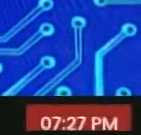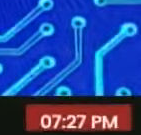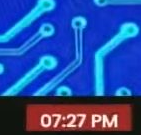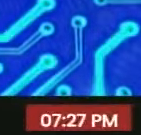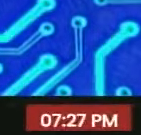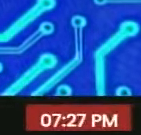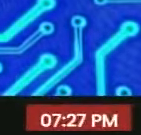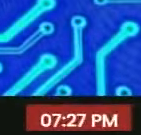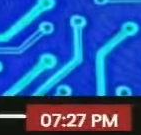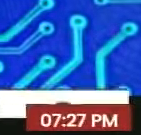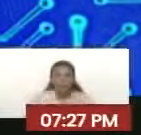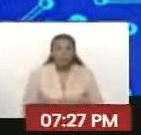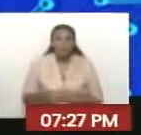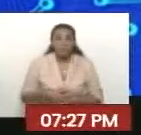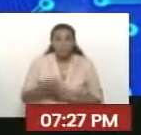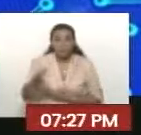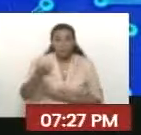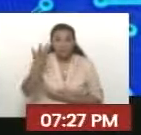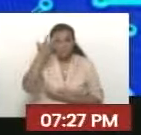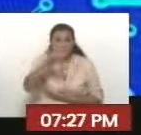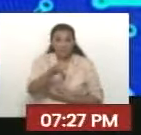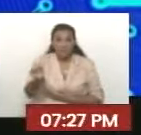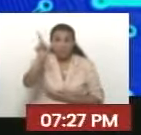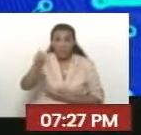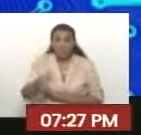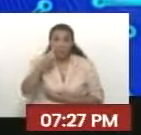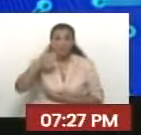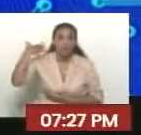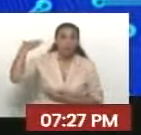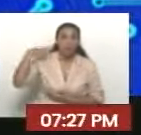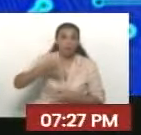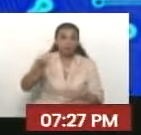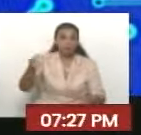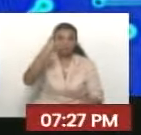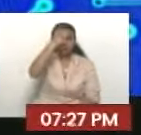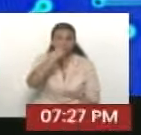¿Qué edad tienes tú? La misma suya. Usted es mayor que yo.